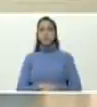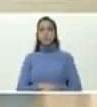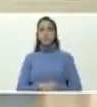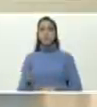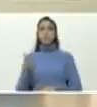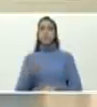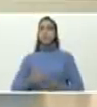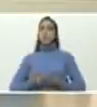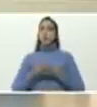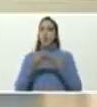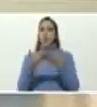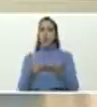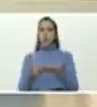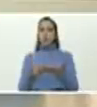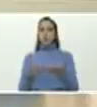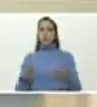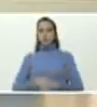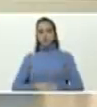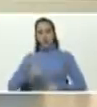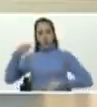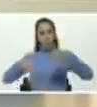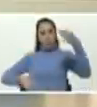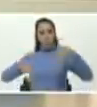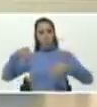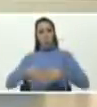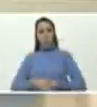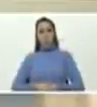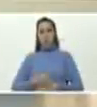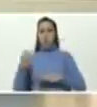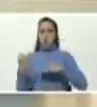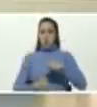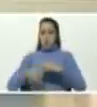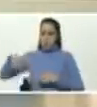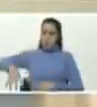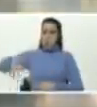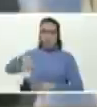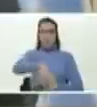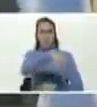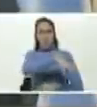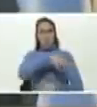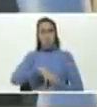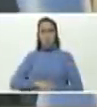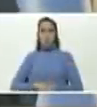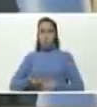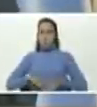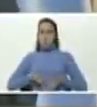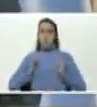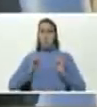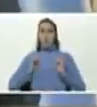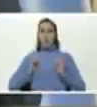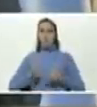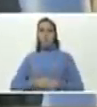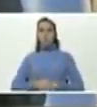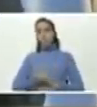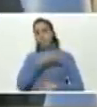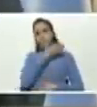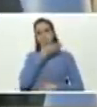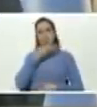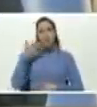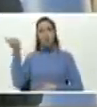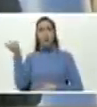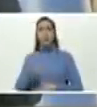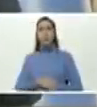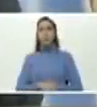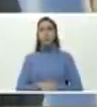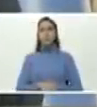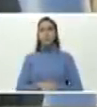Venezuela garantiza la justicia con instituciones que están dispuestas a mejorar,